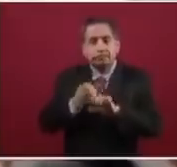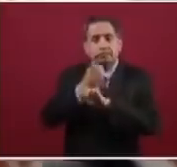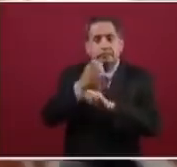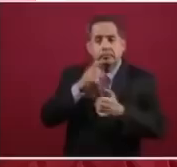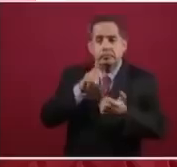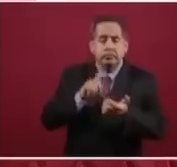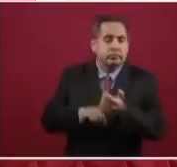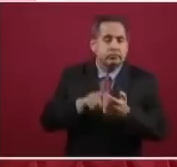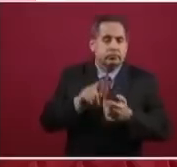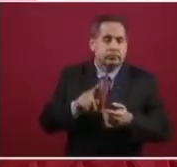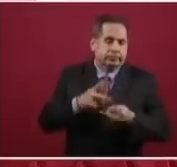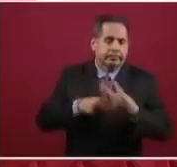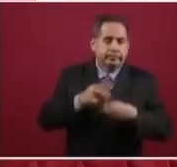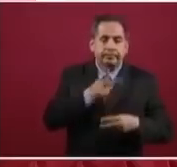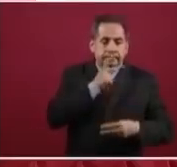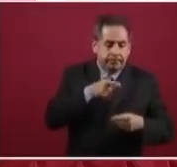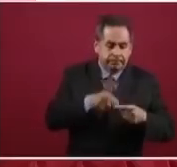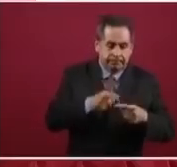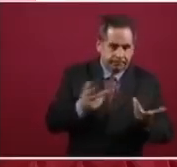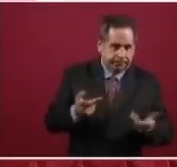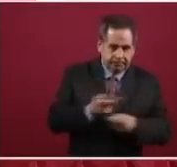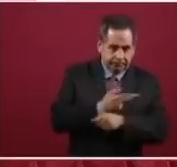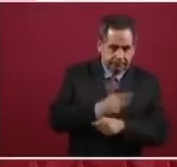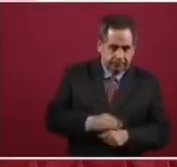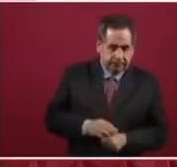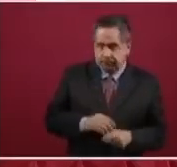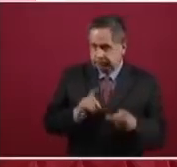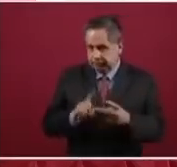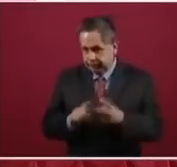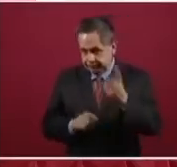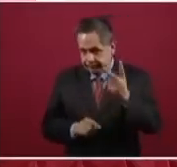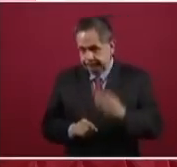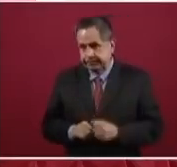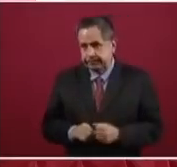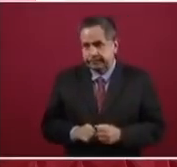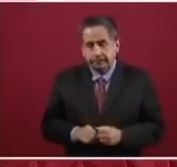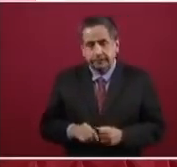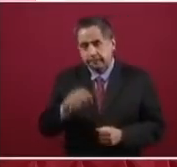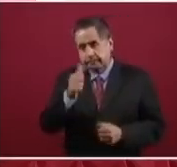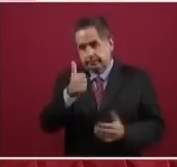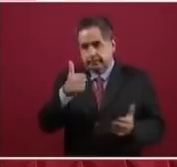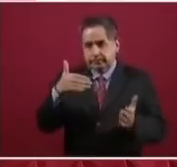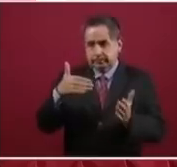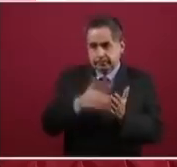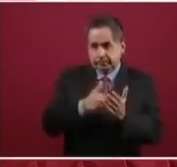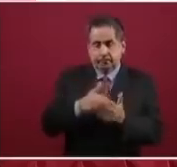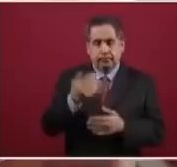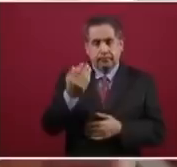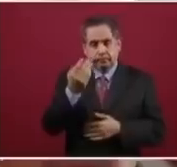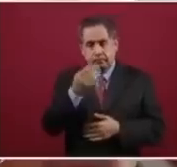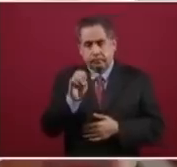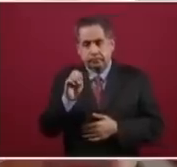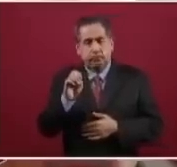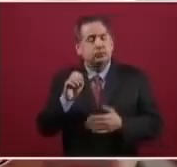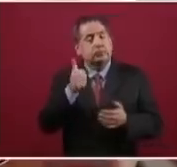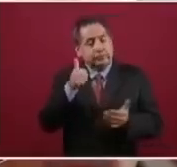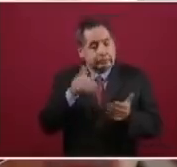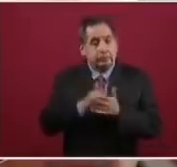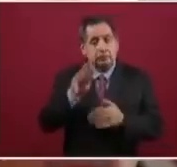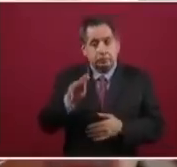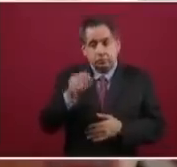específicamente también preguntarle de estos seis mil 996